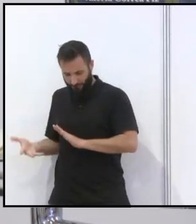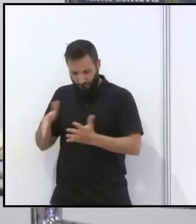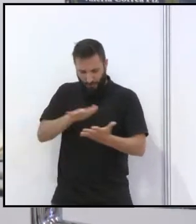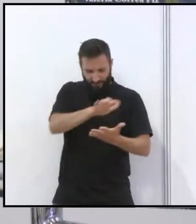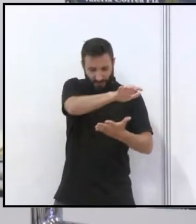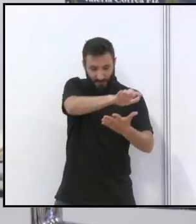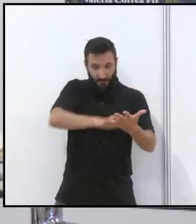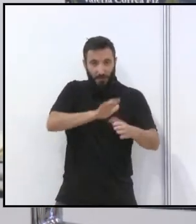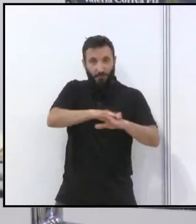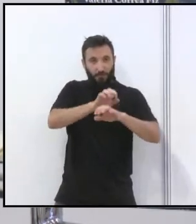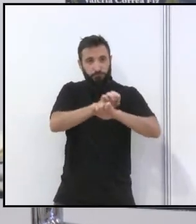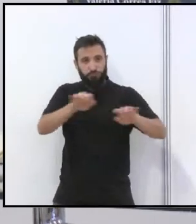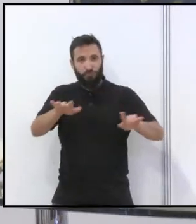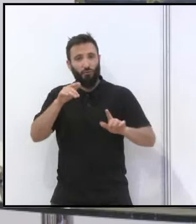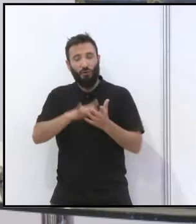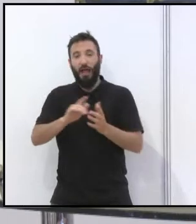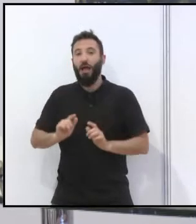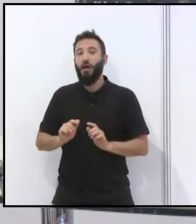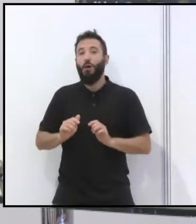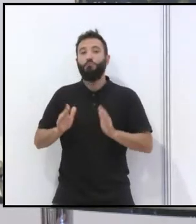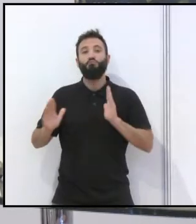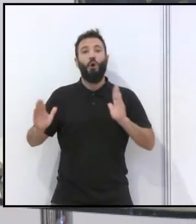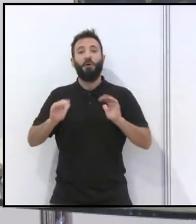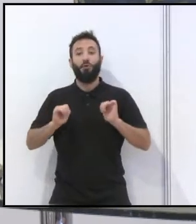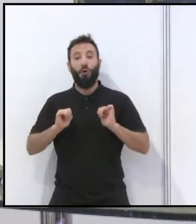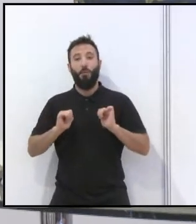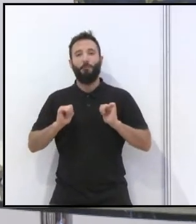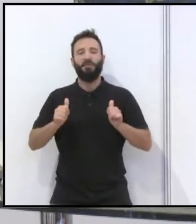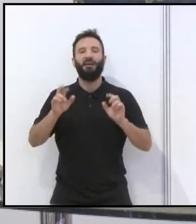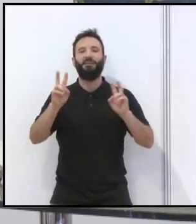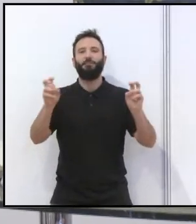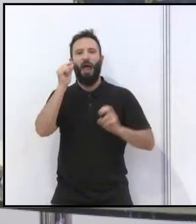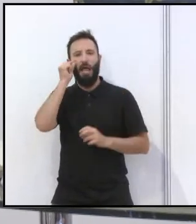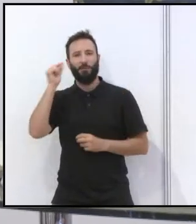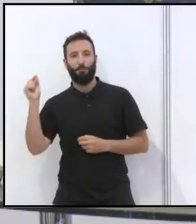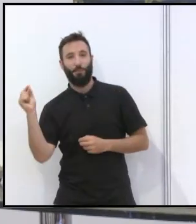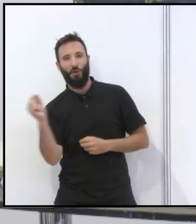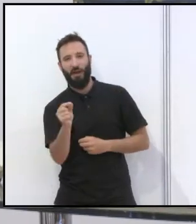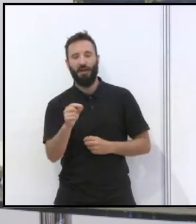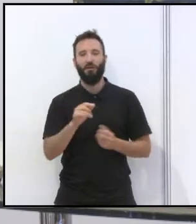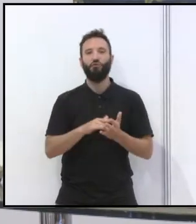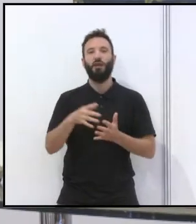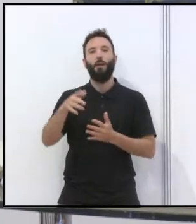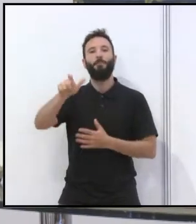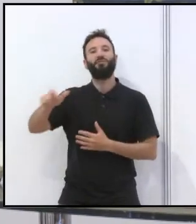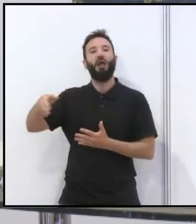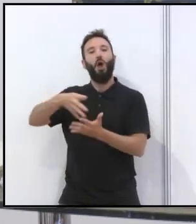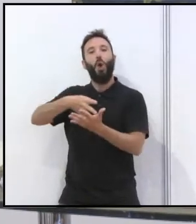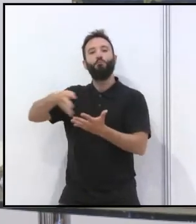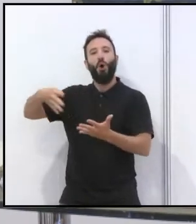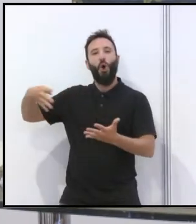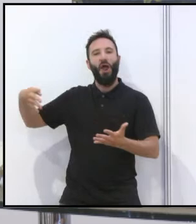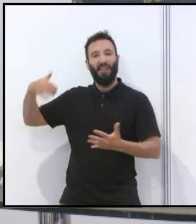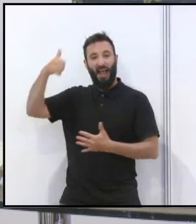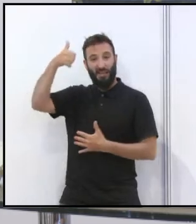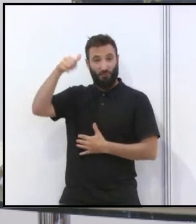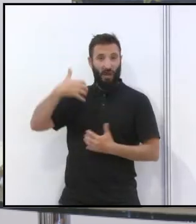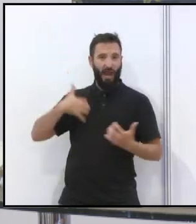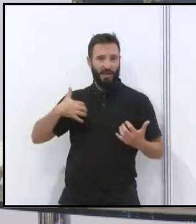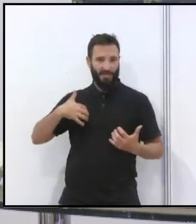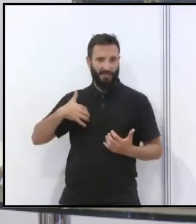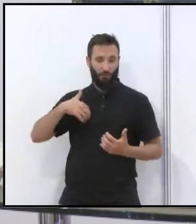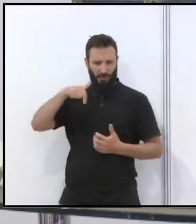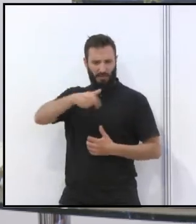sea ese espionaje interno, ¿no? Hay un poeta argentino poco conocido en España que se llama Arnaldo Calveira que